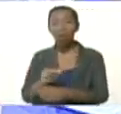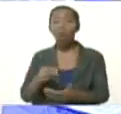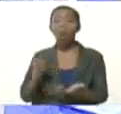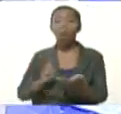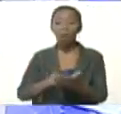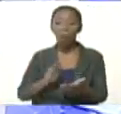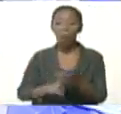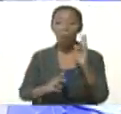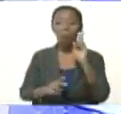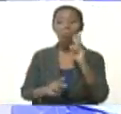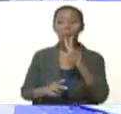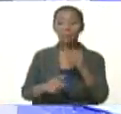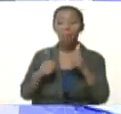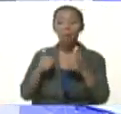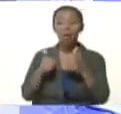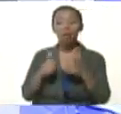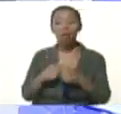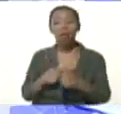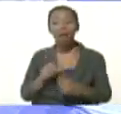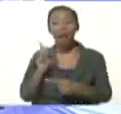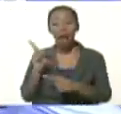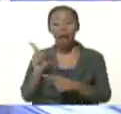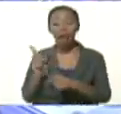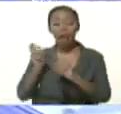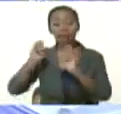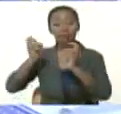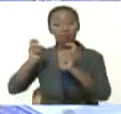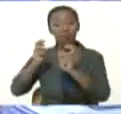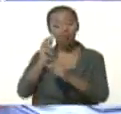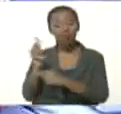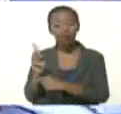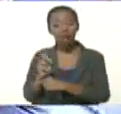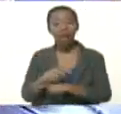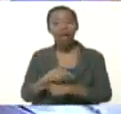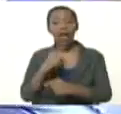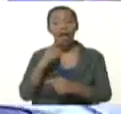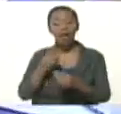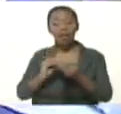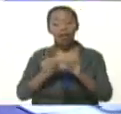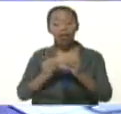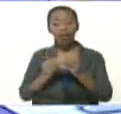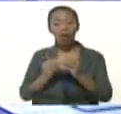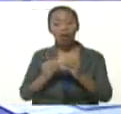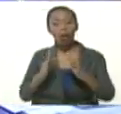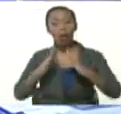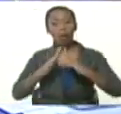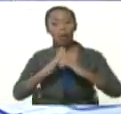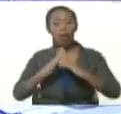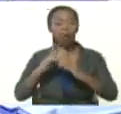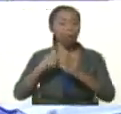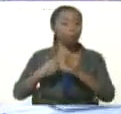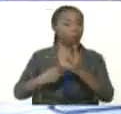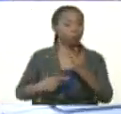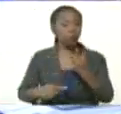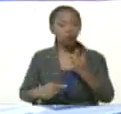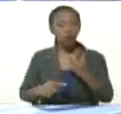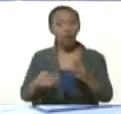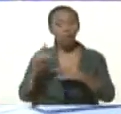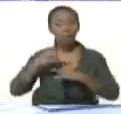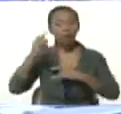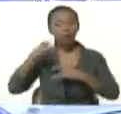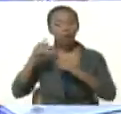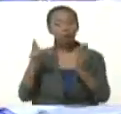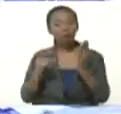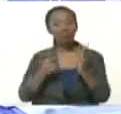parece, Cilia? Por lo menos criptomundo tiene un plus adicional, presidente, como es el criptoinmueble. Es una propuesta que tiene una plataforma tecnológica, en este